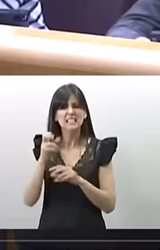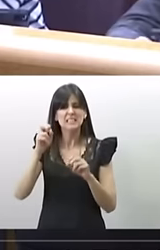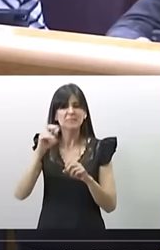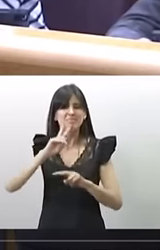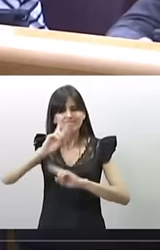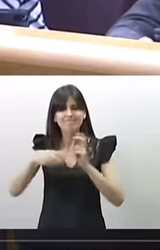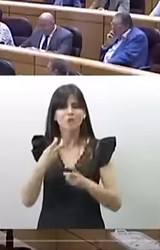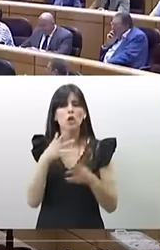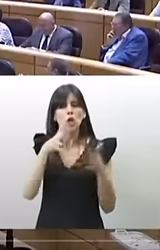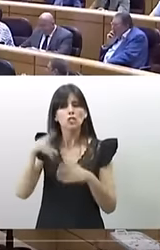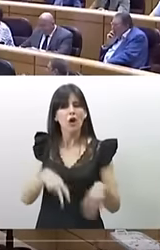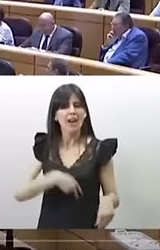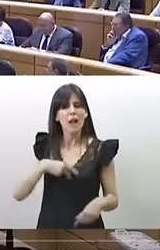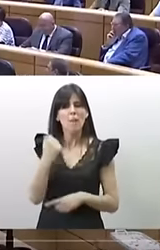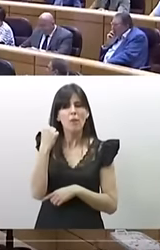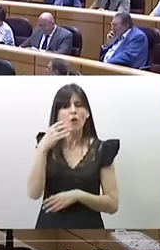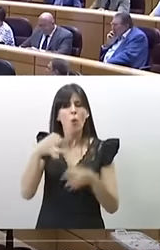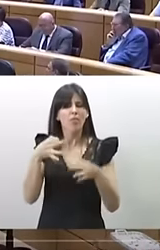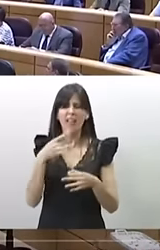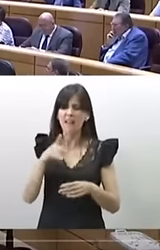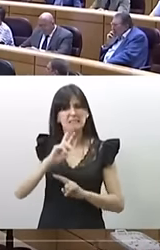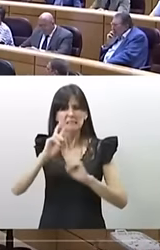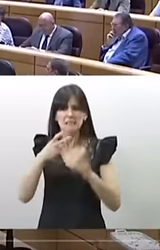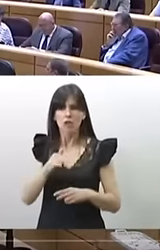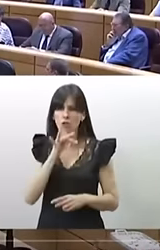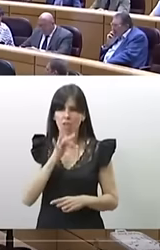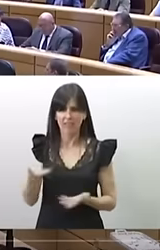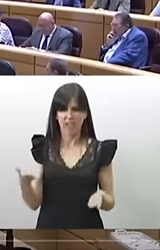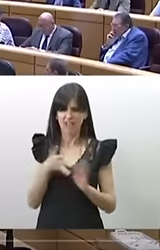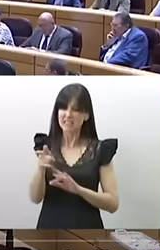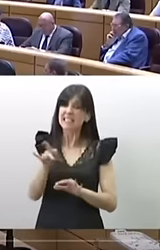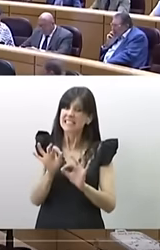General del Poder Judicial. Eso sí que es extraordinario.